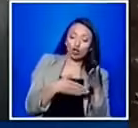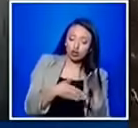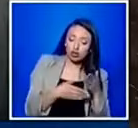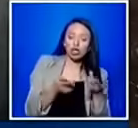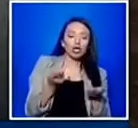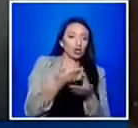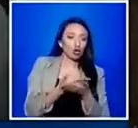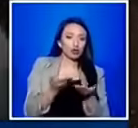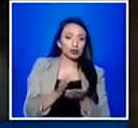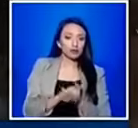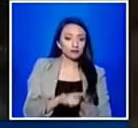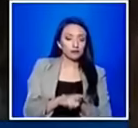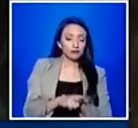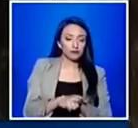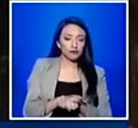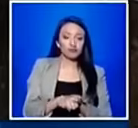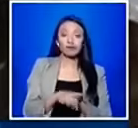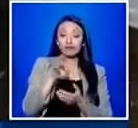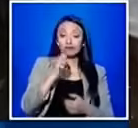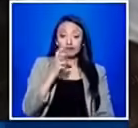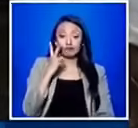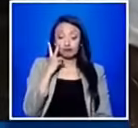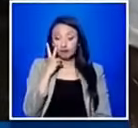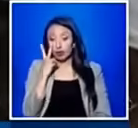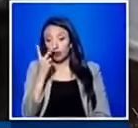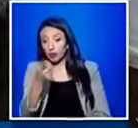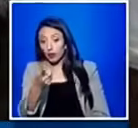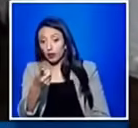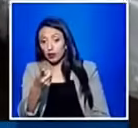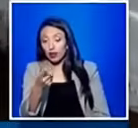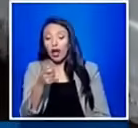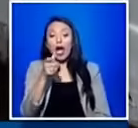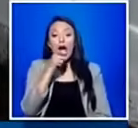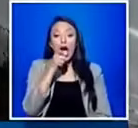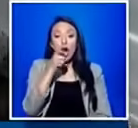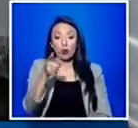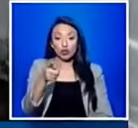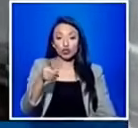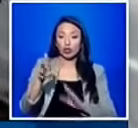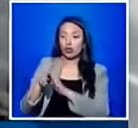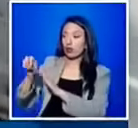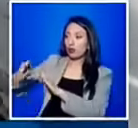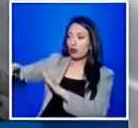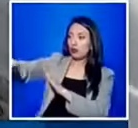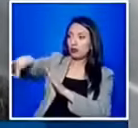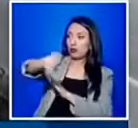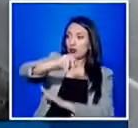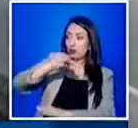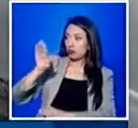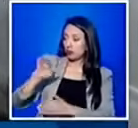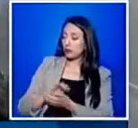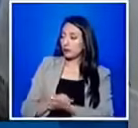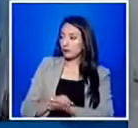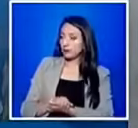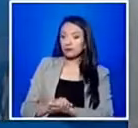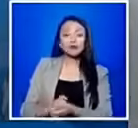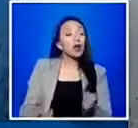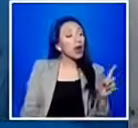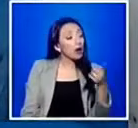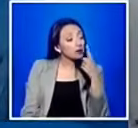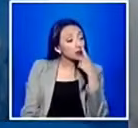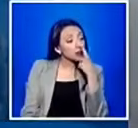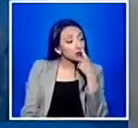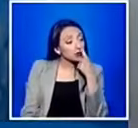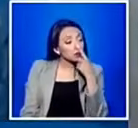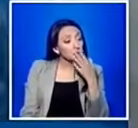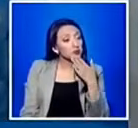deshidratan materiales. Qué chévere. Puedes observar el bio fertilizante que nosotros tenemos acá. Listo, muy bien, muchísimas